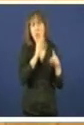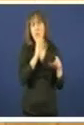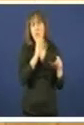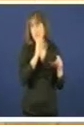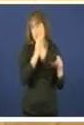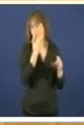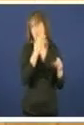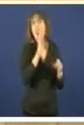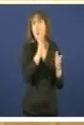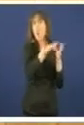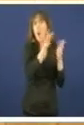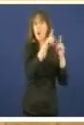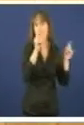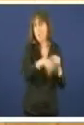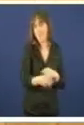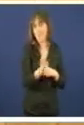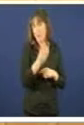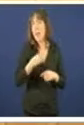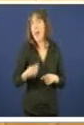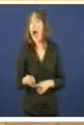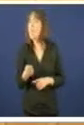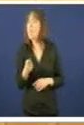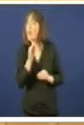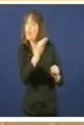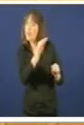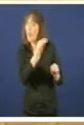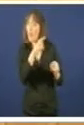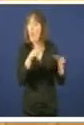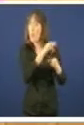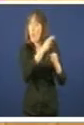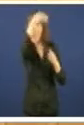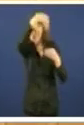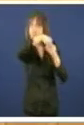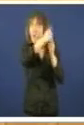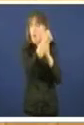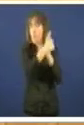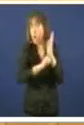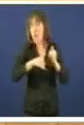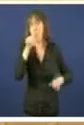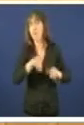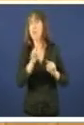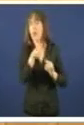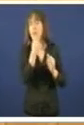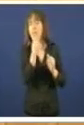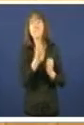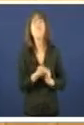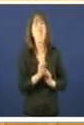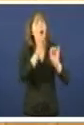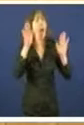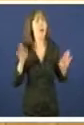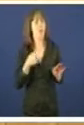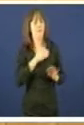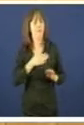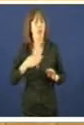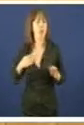Son as ameazas do que dio o Partido Popular no seu programa electoral. E digo con moita clareza. Queremos avanzar na